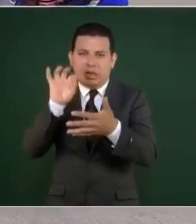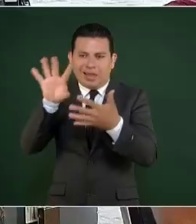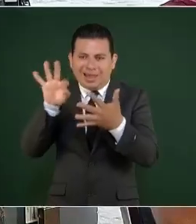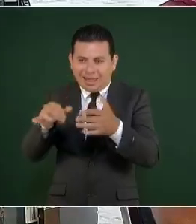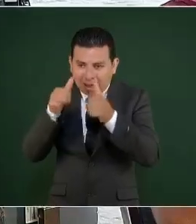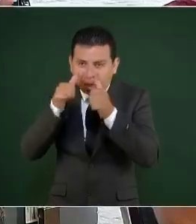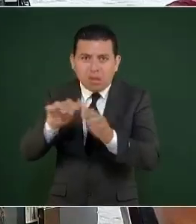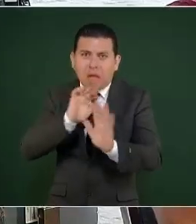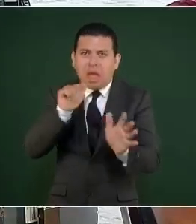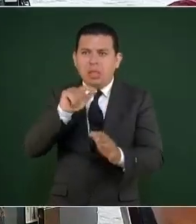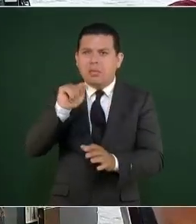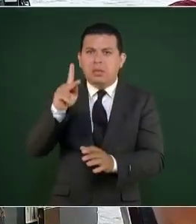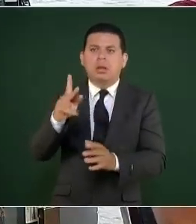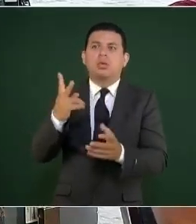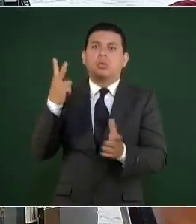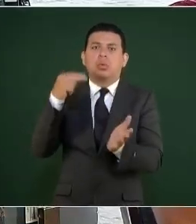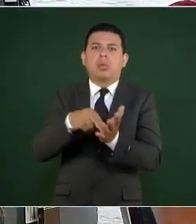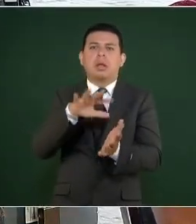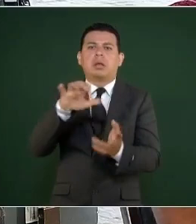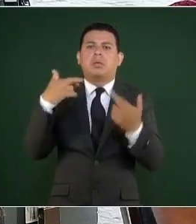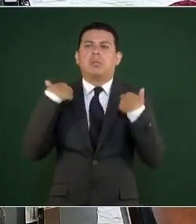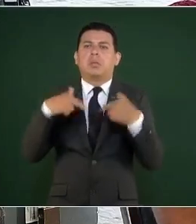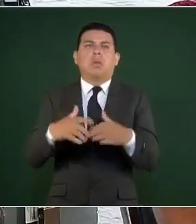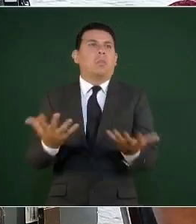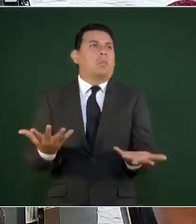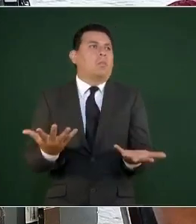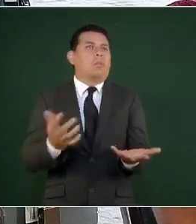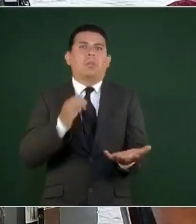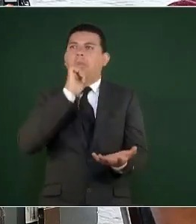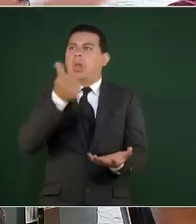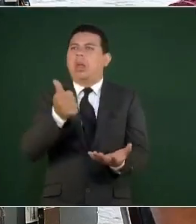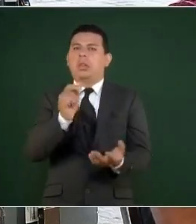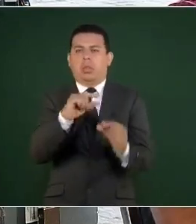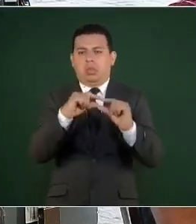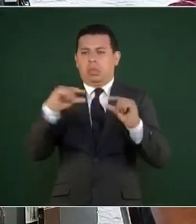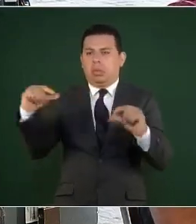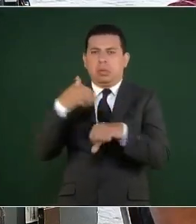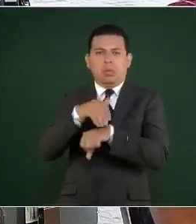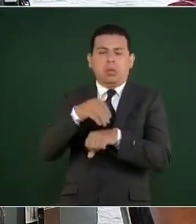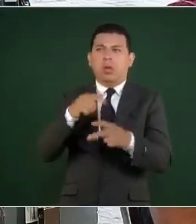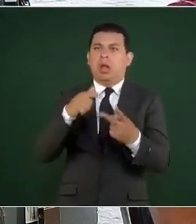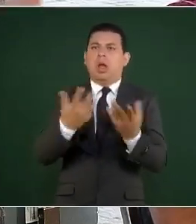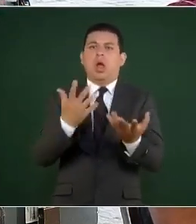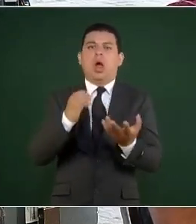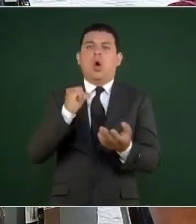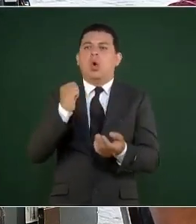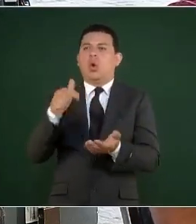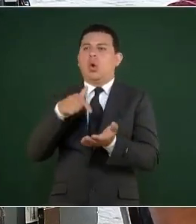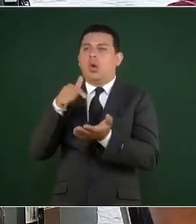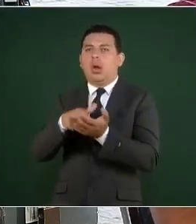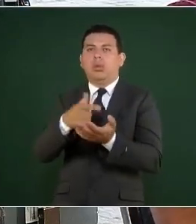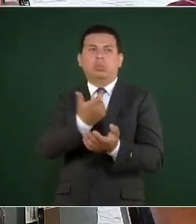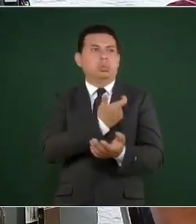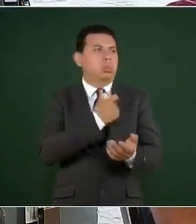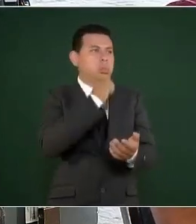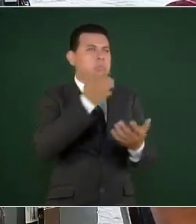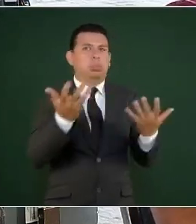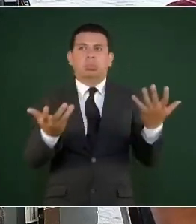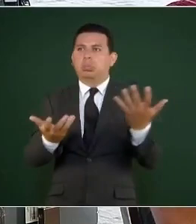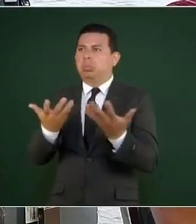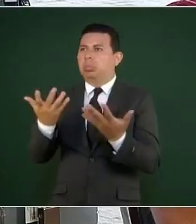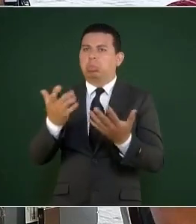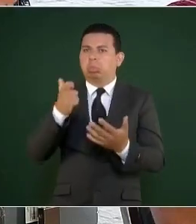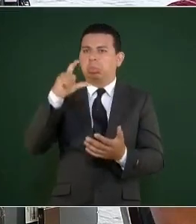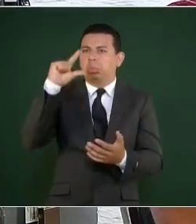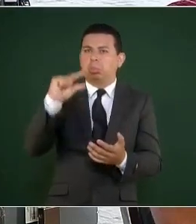pedagógico. Están 2.500 maestros que no tienen ni la clave, menos aún tienen el ingreso económico que deben de